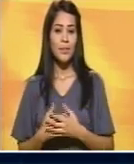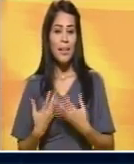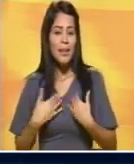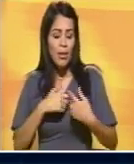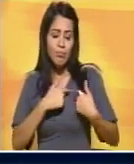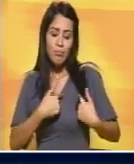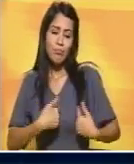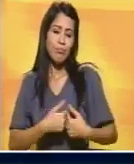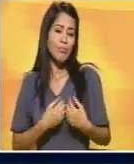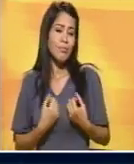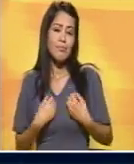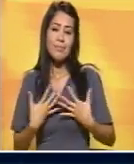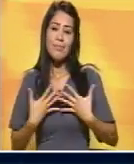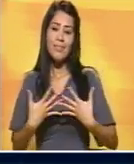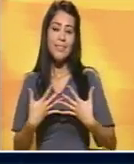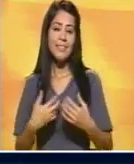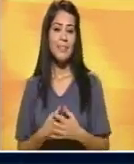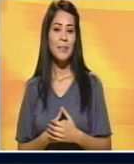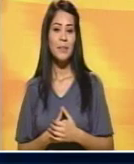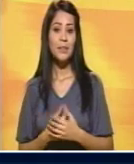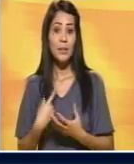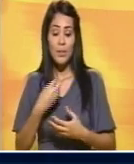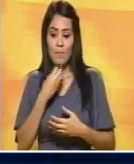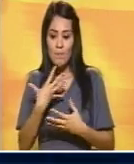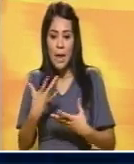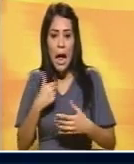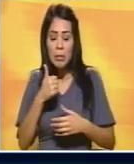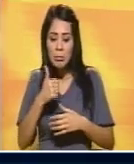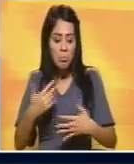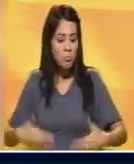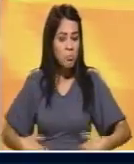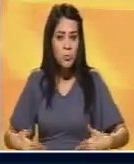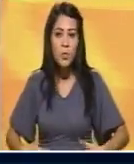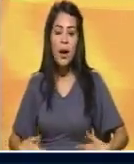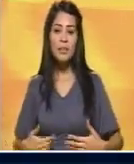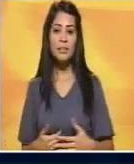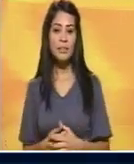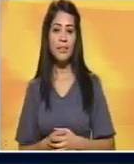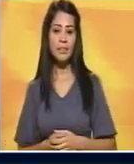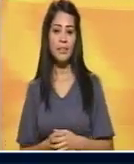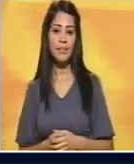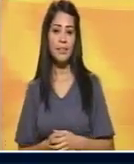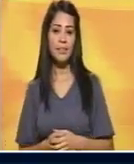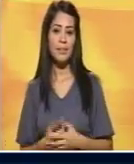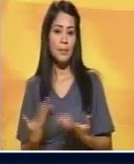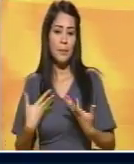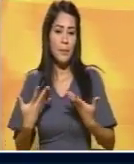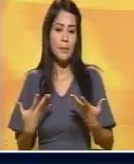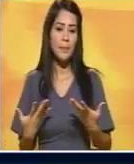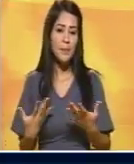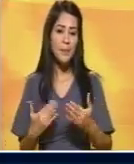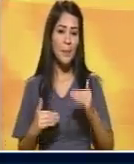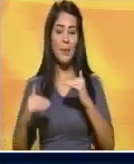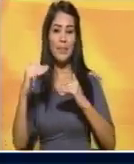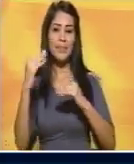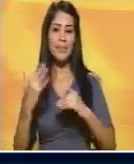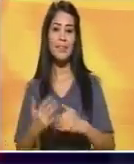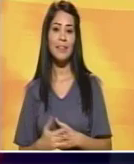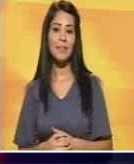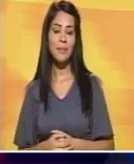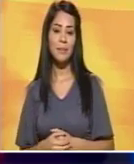el corazón le gana y dice uno, pero lo está haciendo bien y está haciendo el esfuerzo y como no lo subimos por lo menos un nivel.